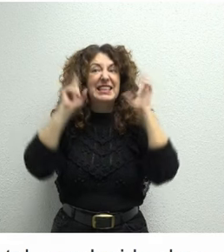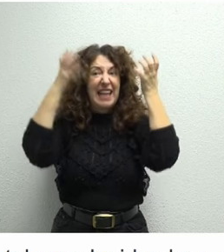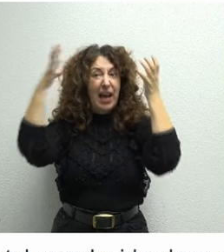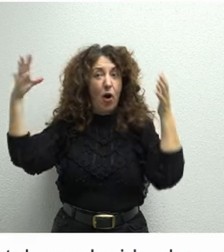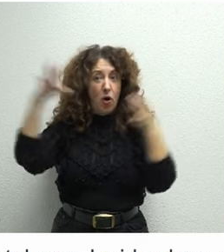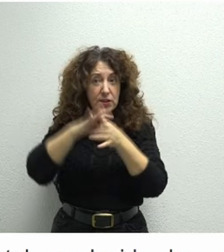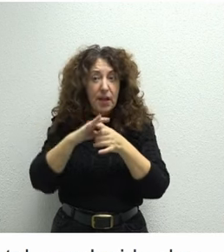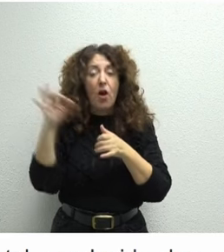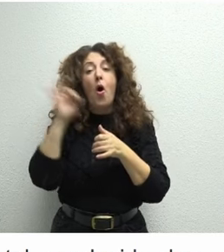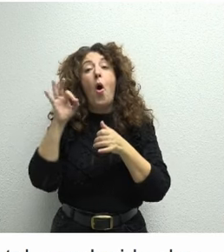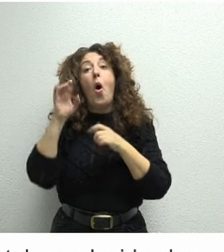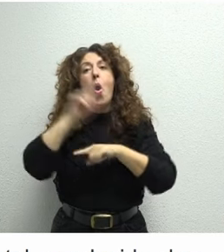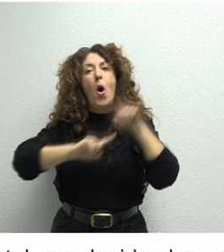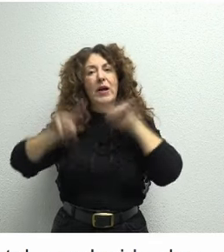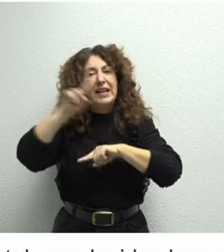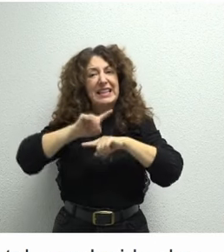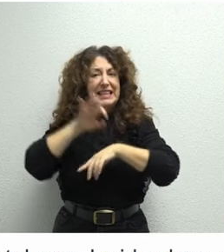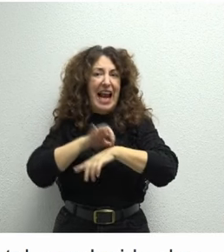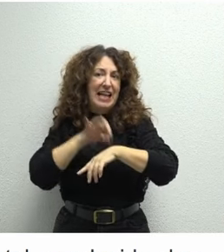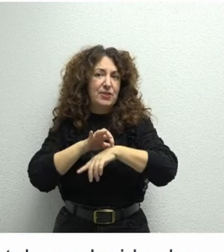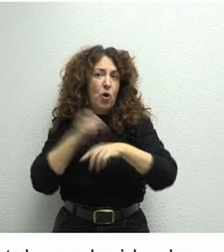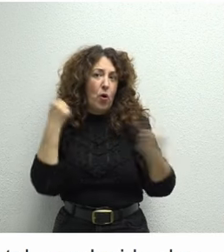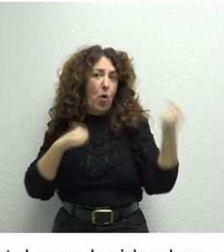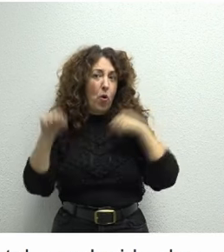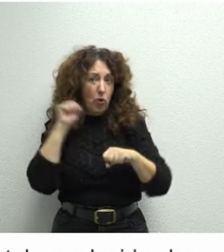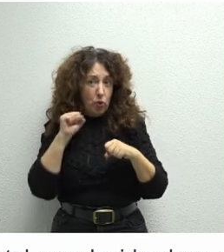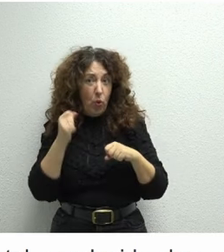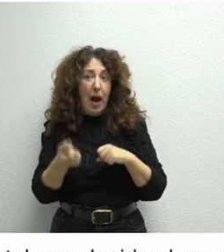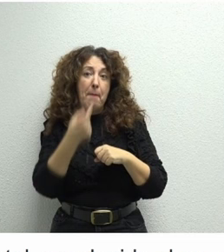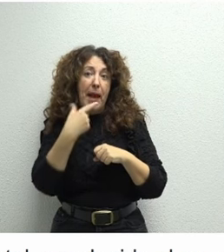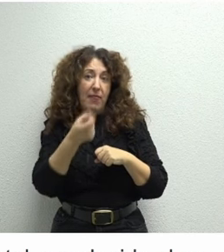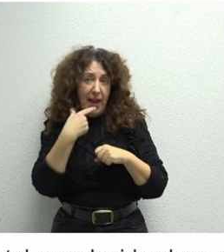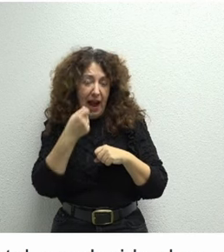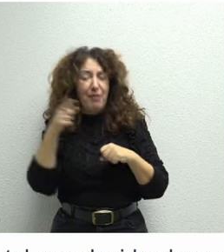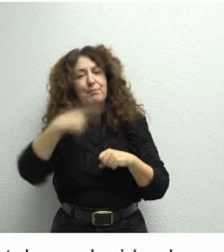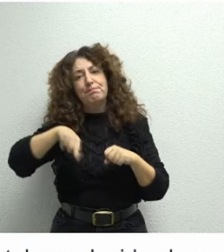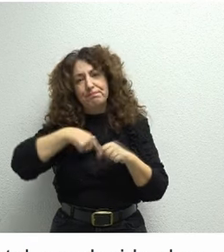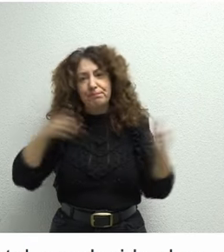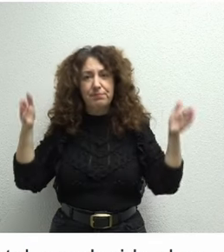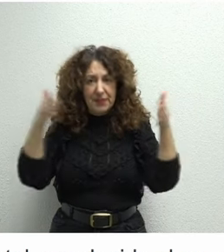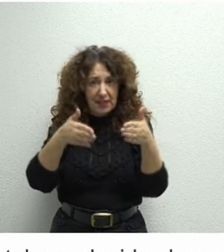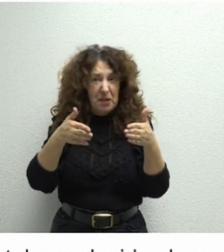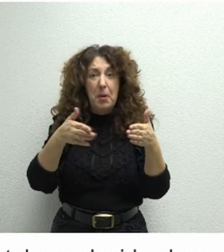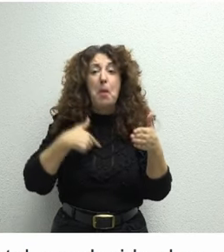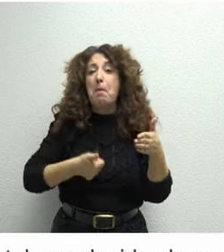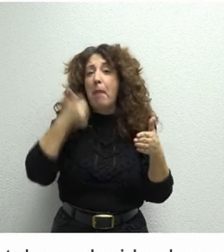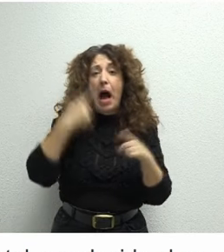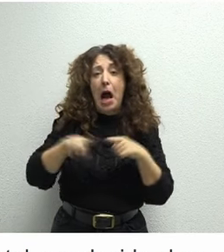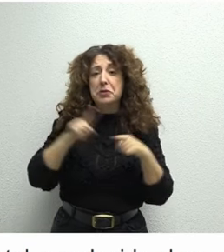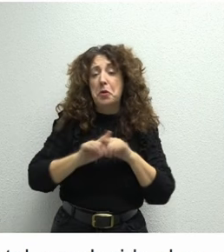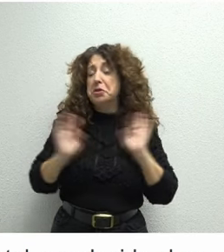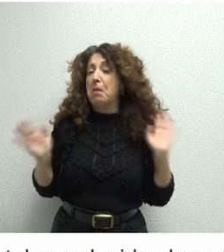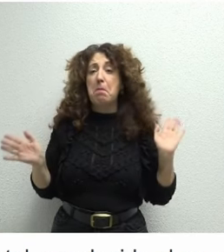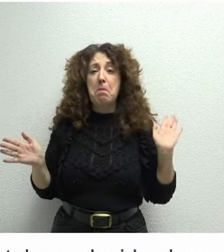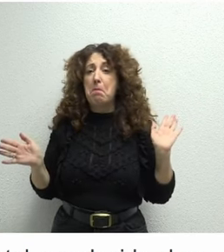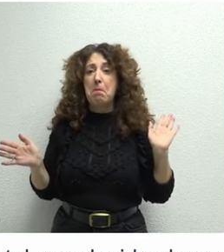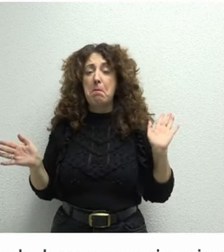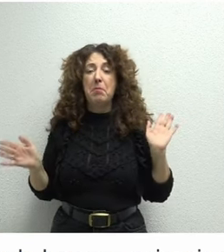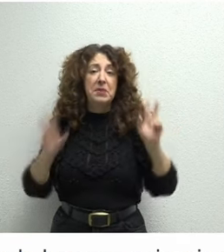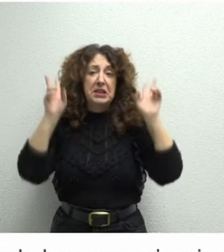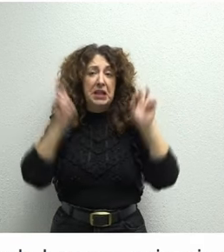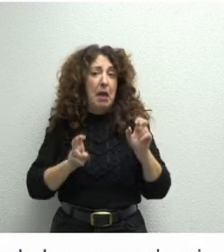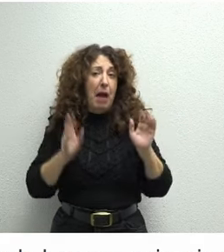cuando hay un trastorno de conducta con la medicación poco menos hemos hecho o poco más hemos hecho en ese sentido del de la